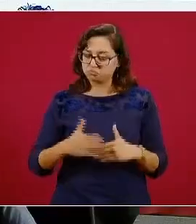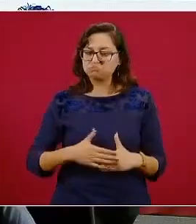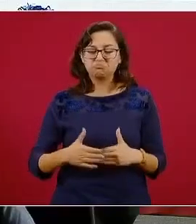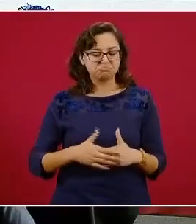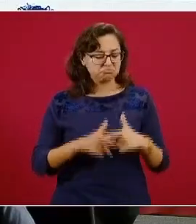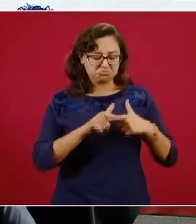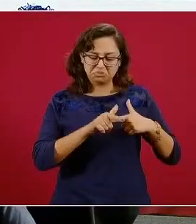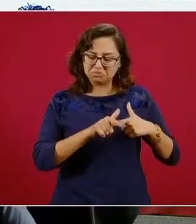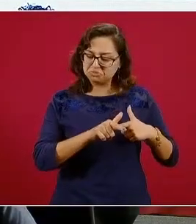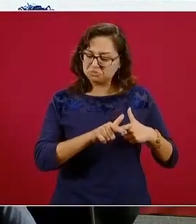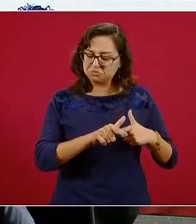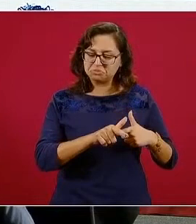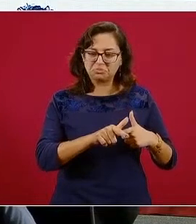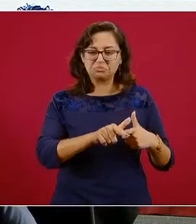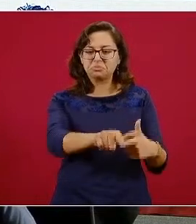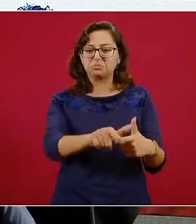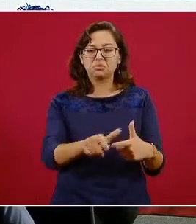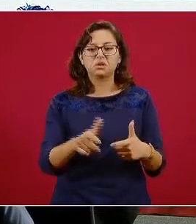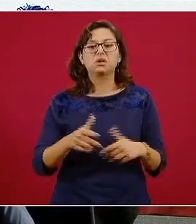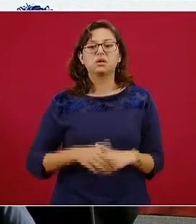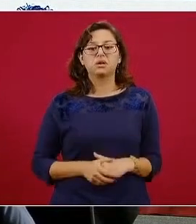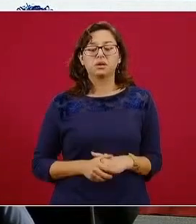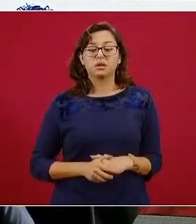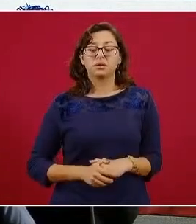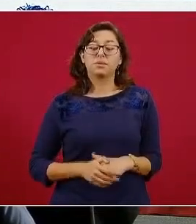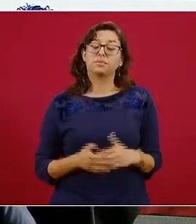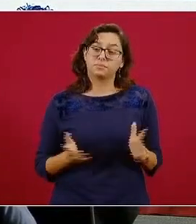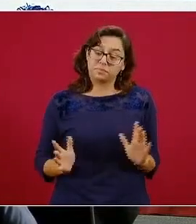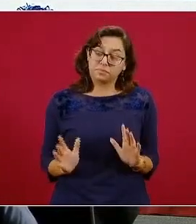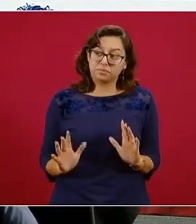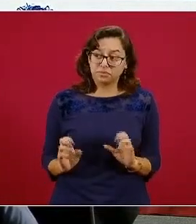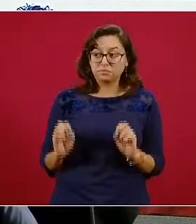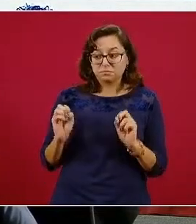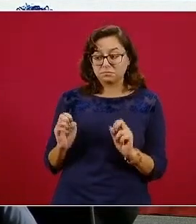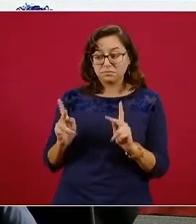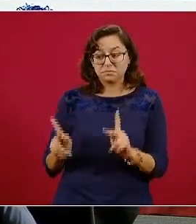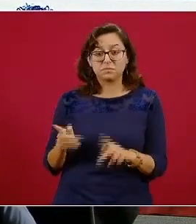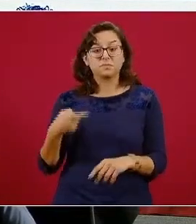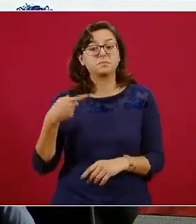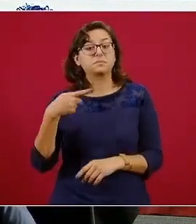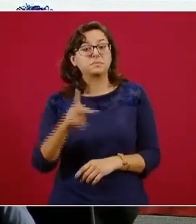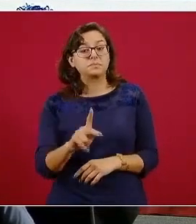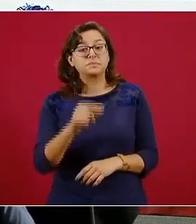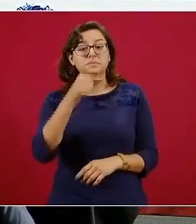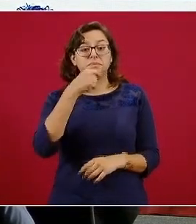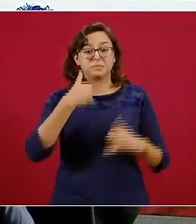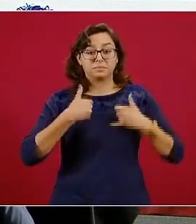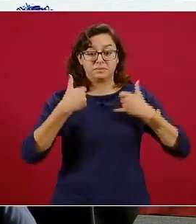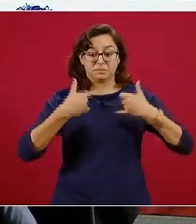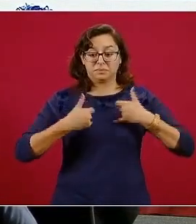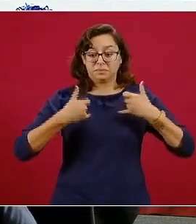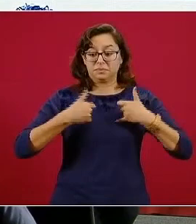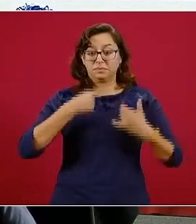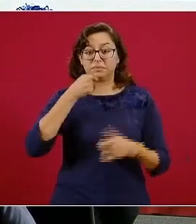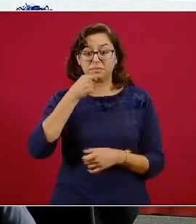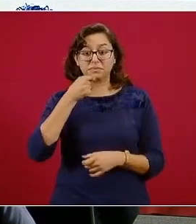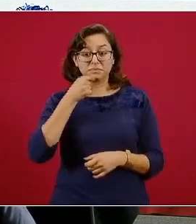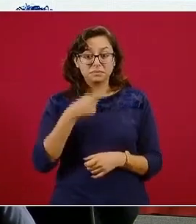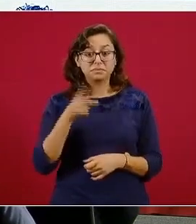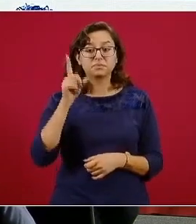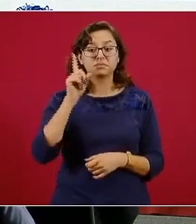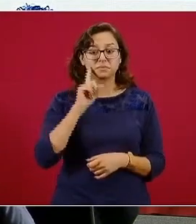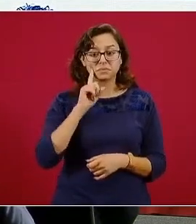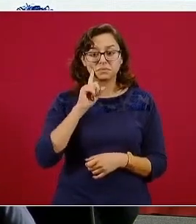siguiente, quisiera aquí recalcar que las adolescentes y las niñas en nuestro país tienen